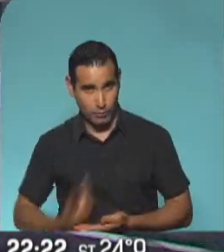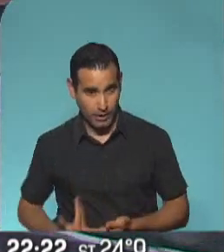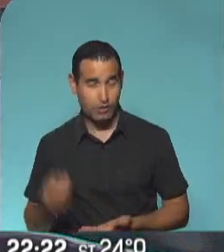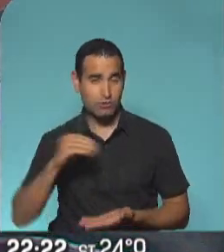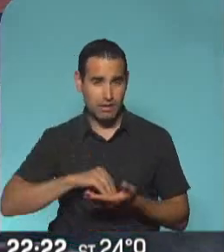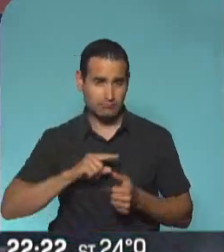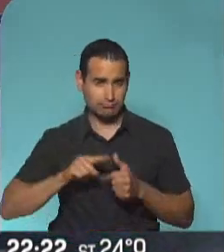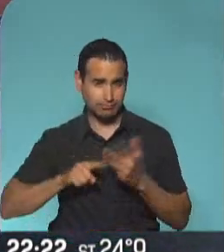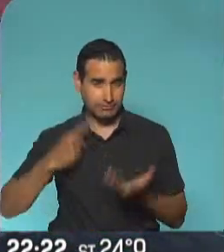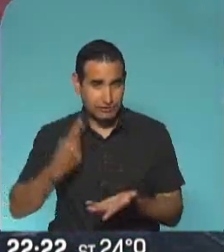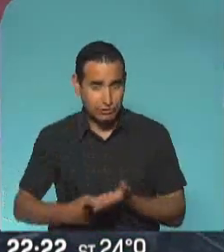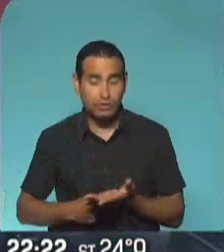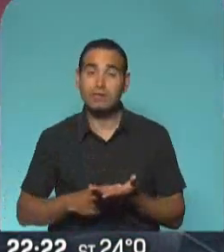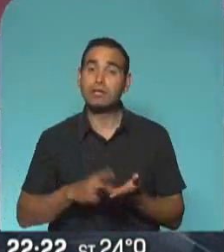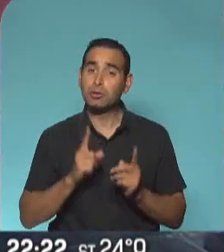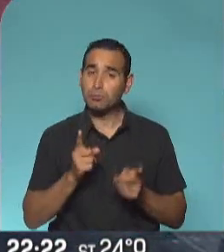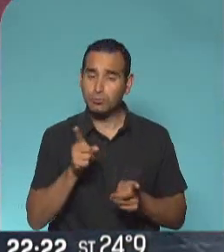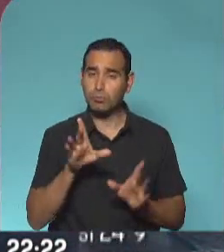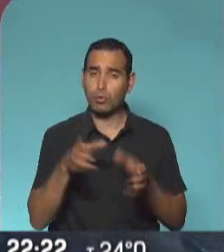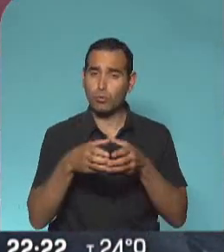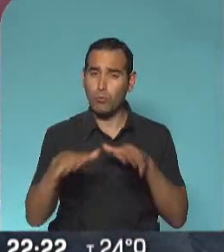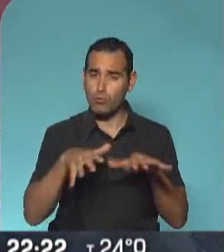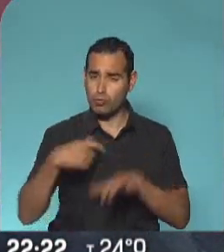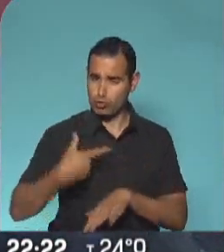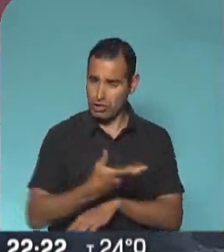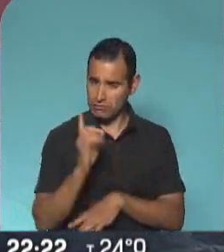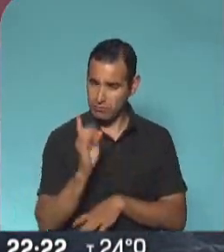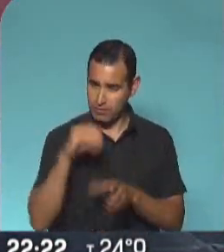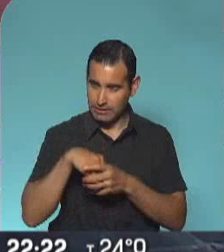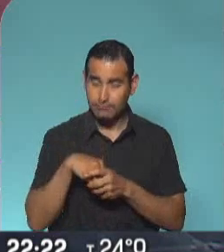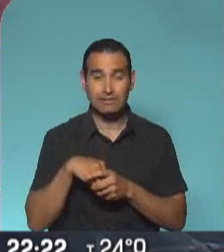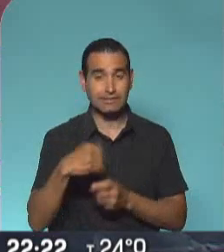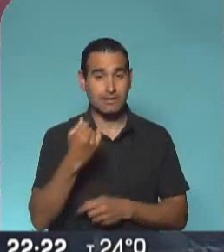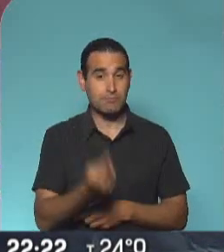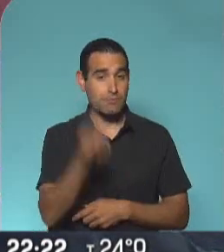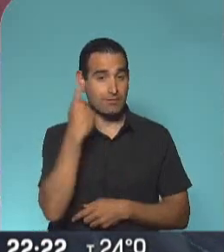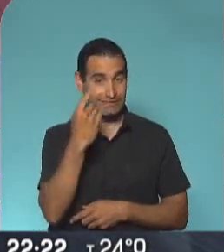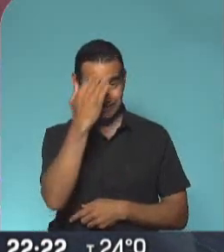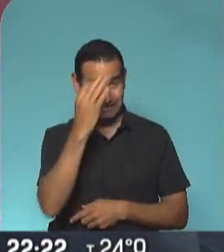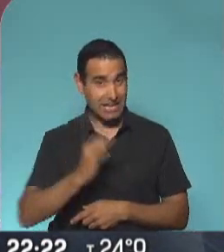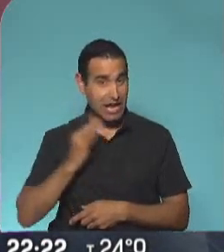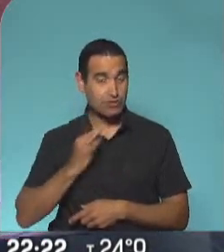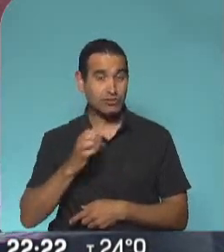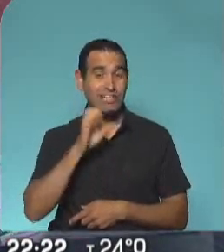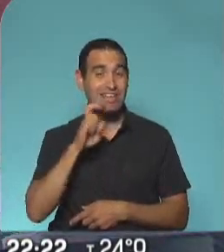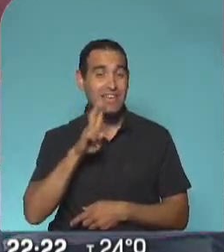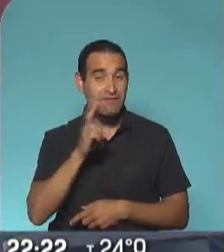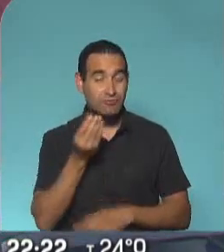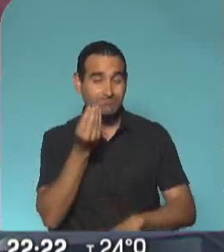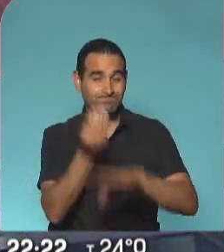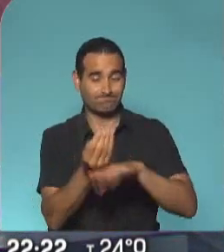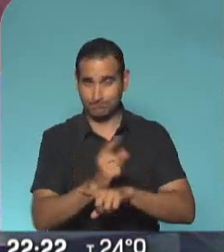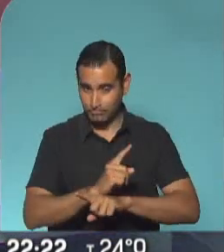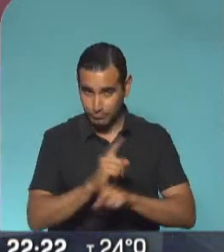se han tomado, inclusive con la participación del movimiento al socialismo, que por primera vez en 15 años no tendrá a Evo Morales como